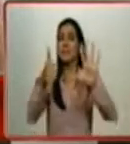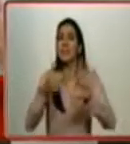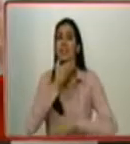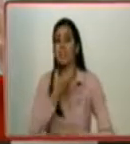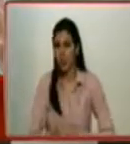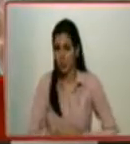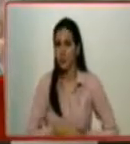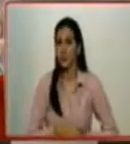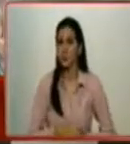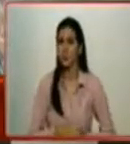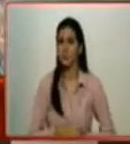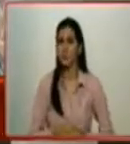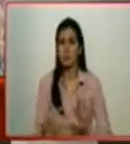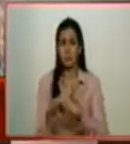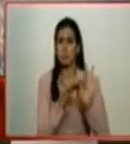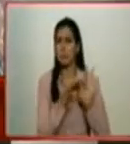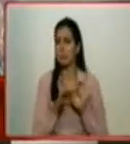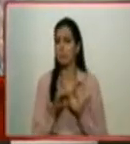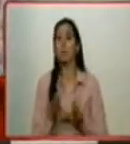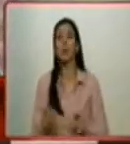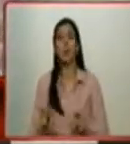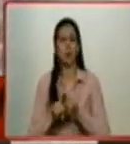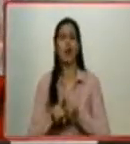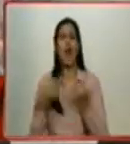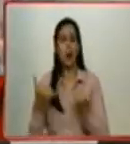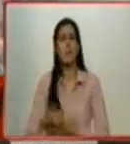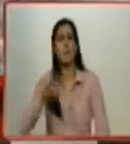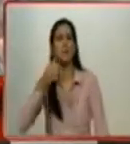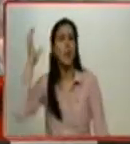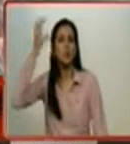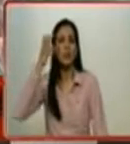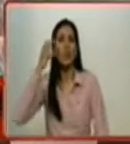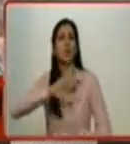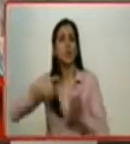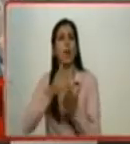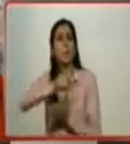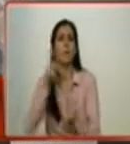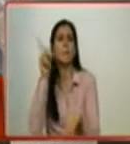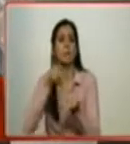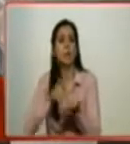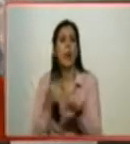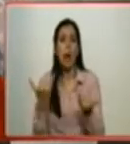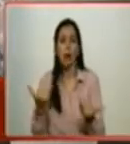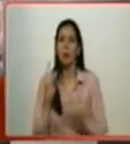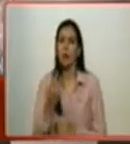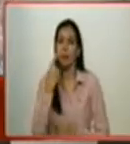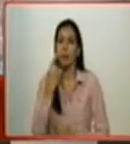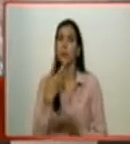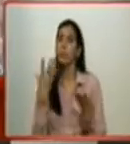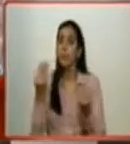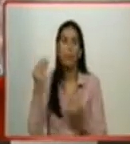diciembre, con la unidad que nos ha brindado el nivel de conciencia de todos los que hemos participado, debemos resaltar el nivel